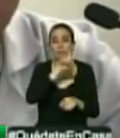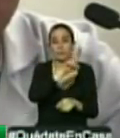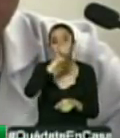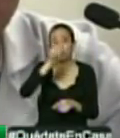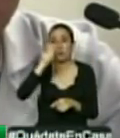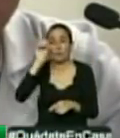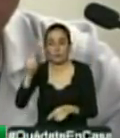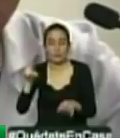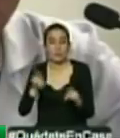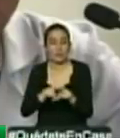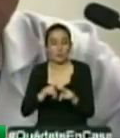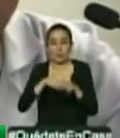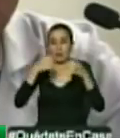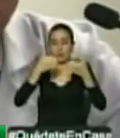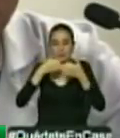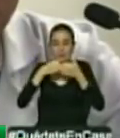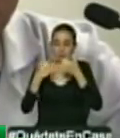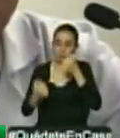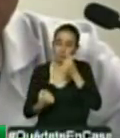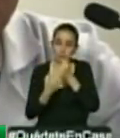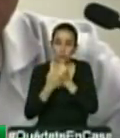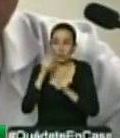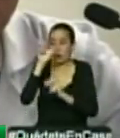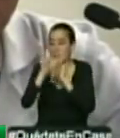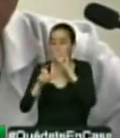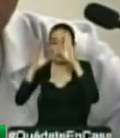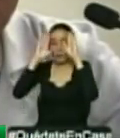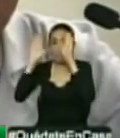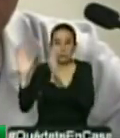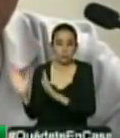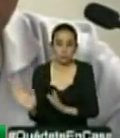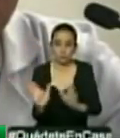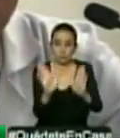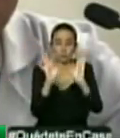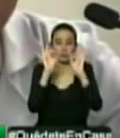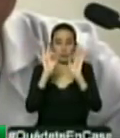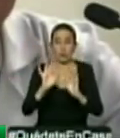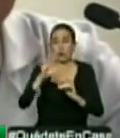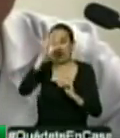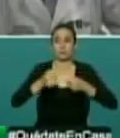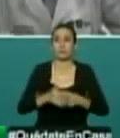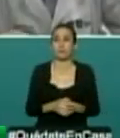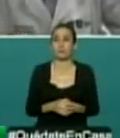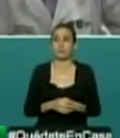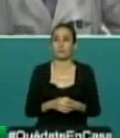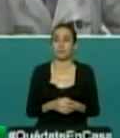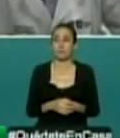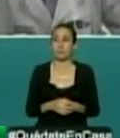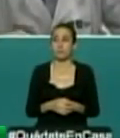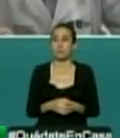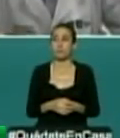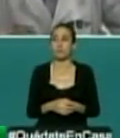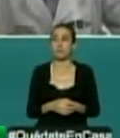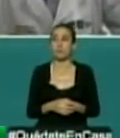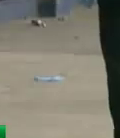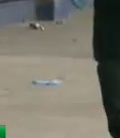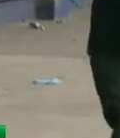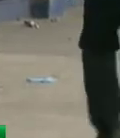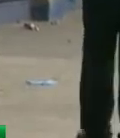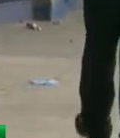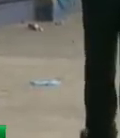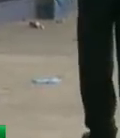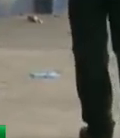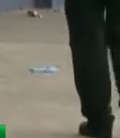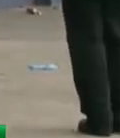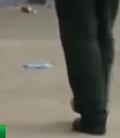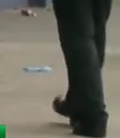solo uso, que están ya al servicio de los pacientes que están siendo atendidos en el Hospital Teodoro Maldonado. Las autoridades consideran que el